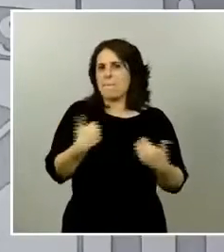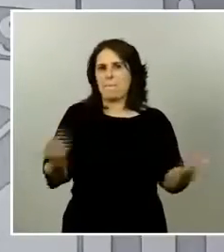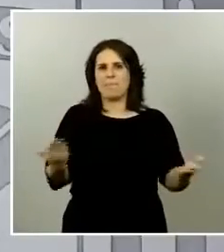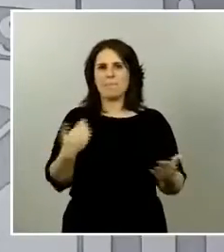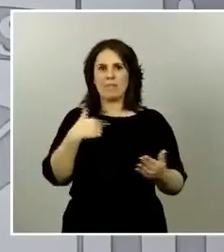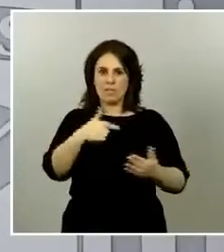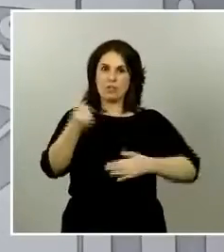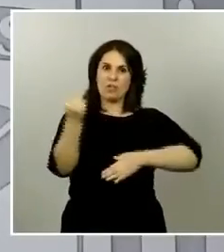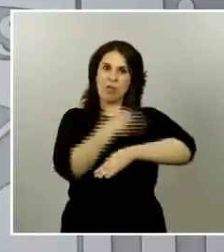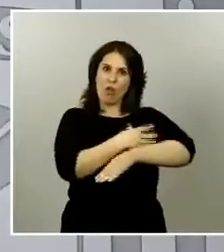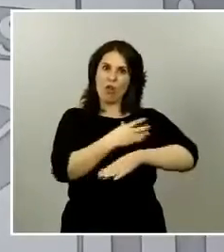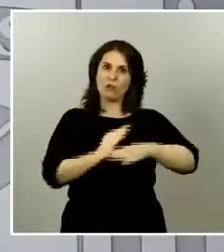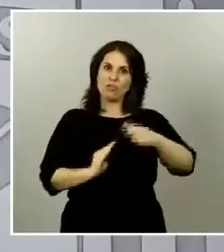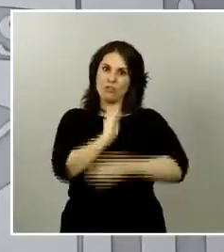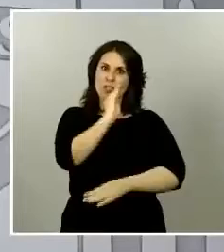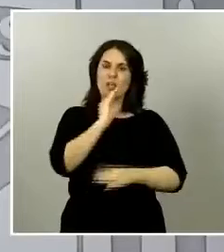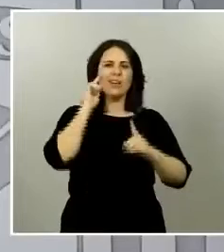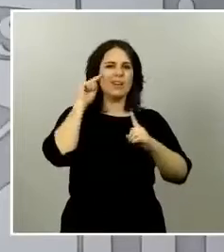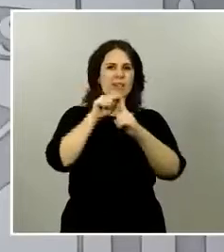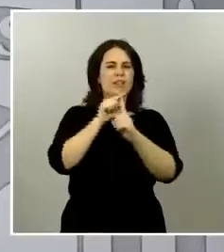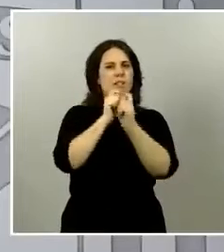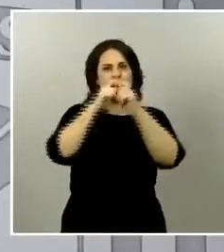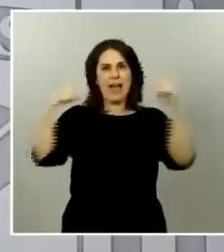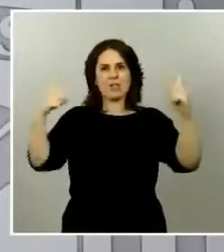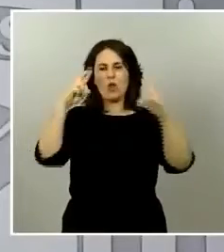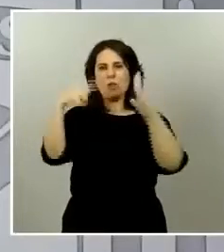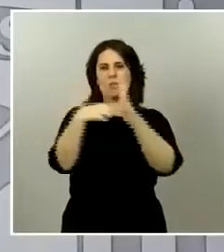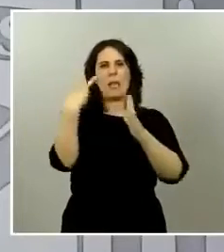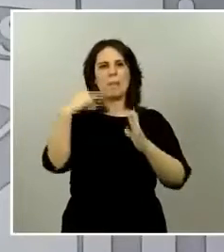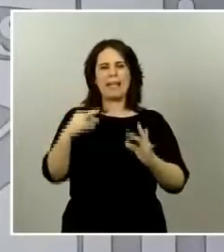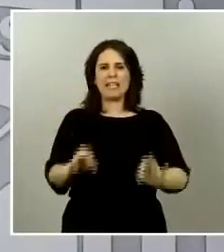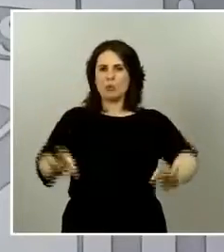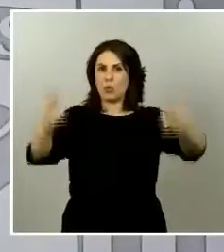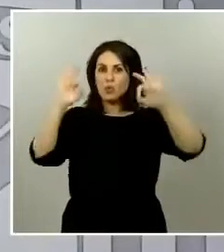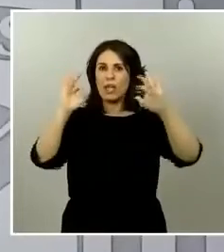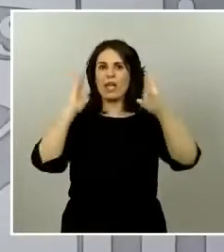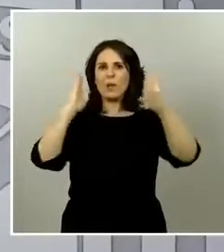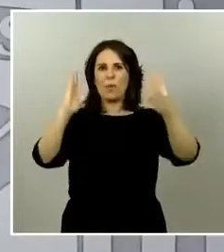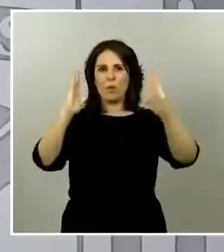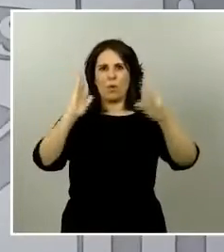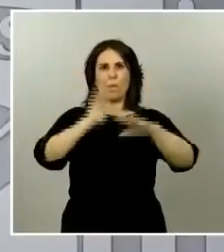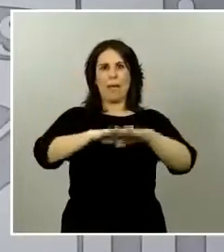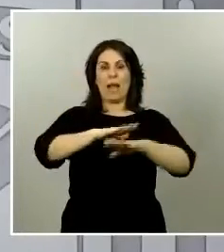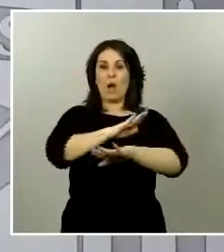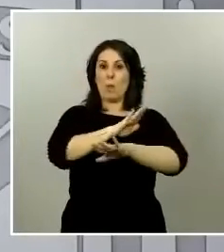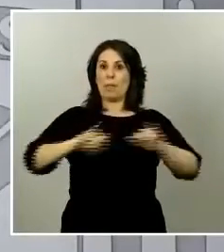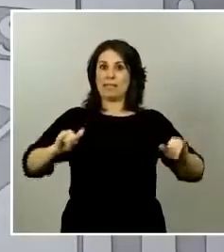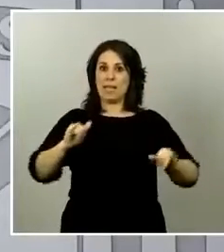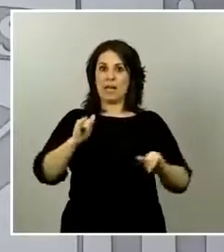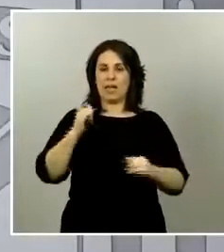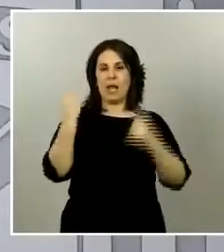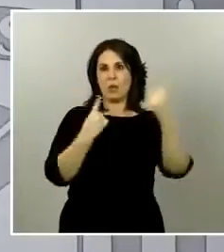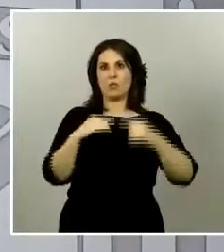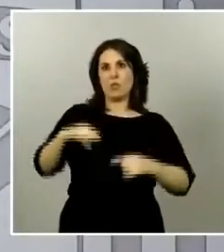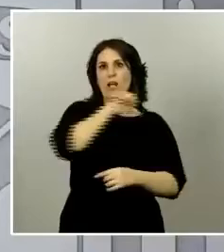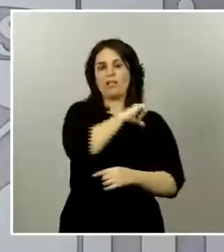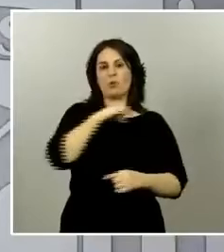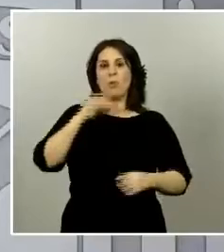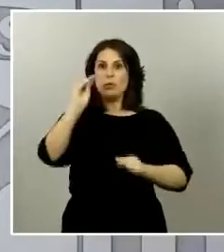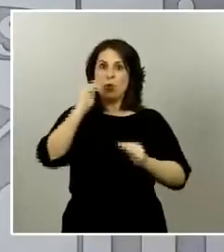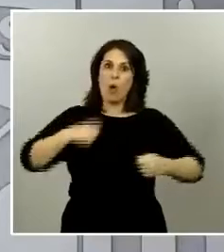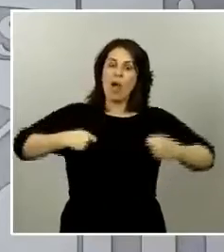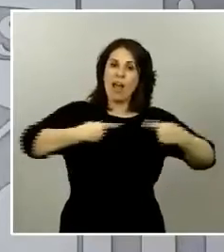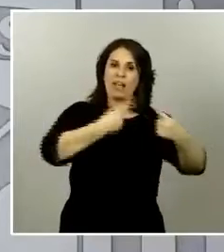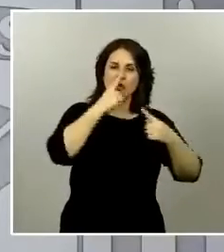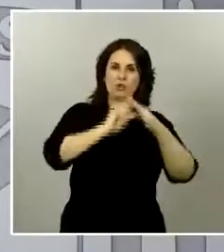en el sistema sanitario o no. Son exclusivamente unos fondos para el año 2020 que quieren compensar lo que ha supuesto de